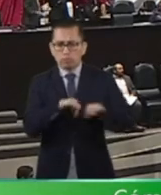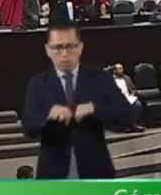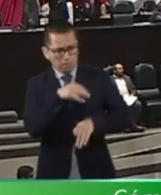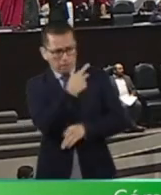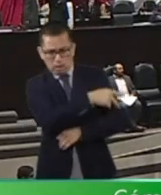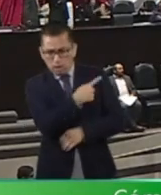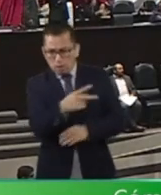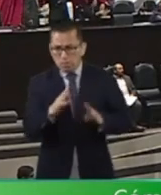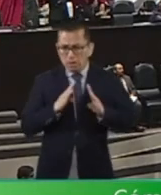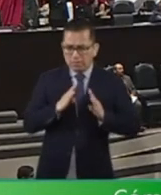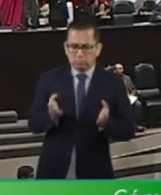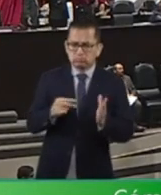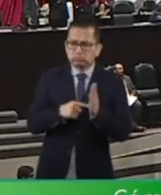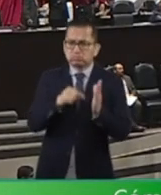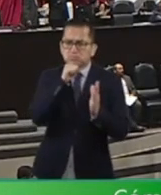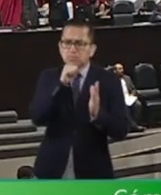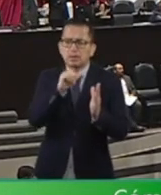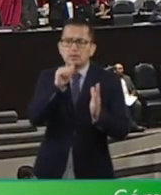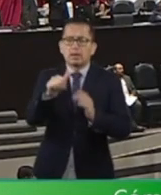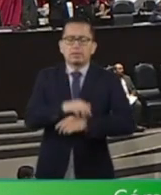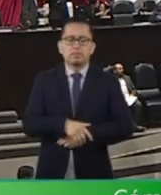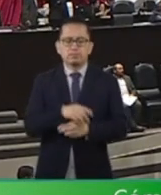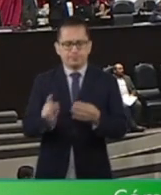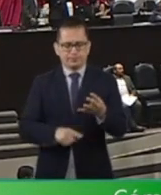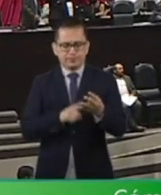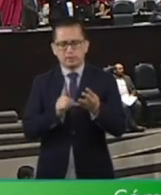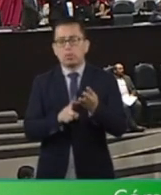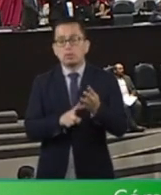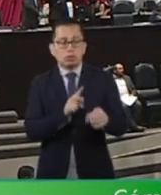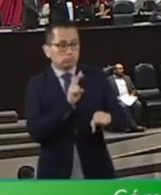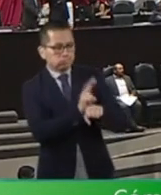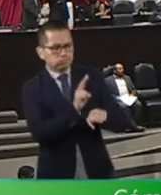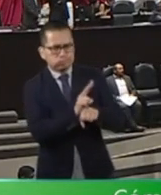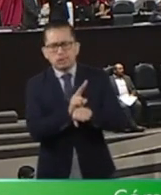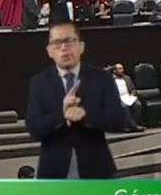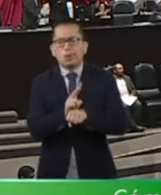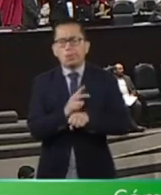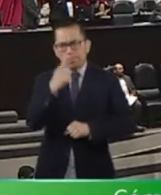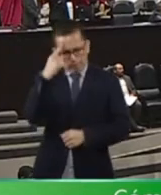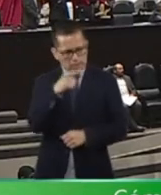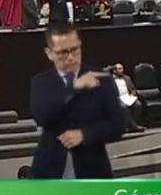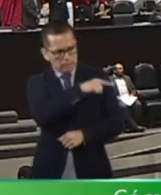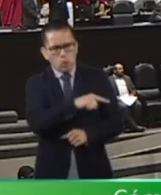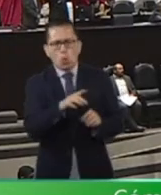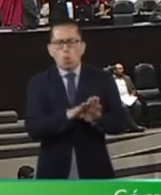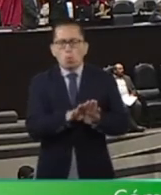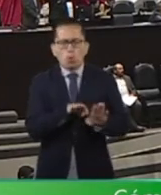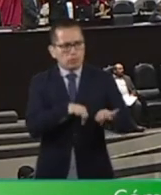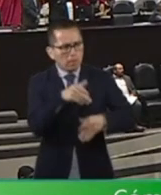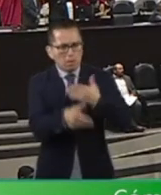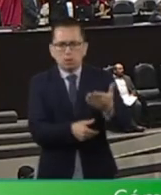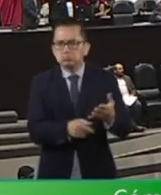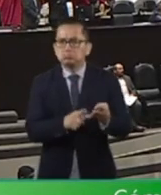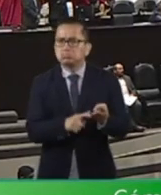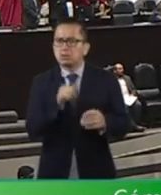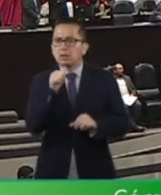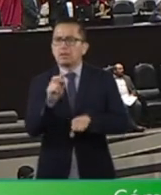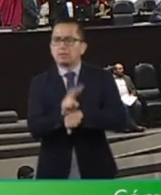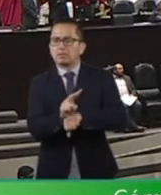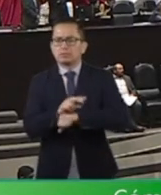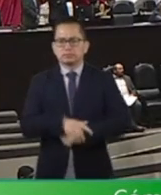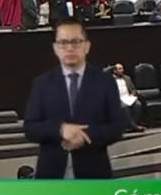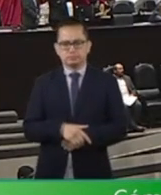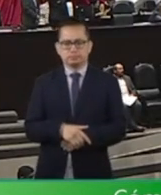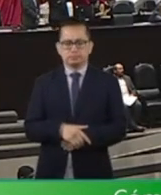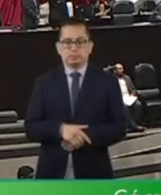Y cuarto, no existe fiscalización sobre los mecanismos para el uso de dicha fuerza. Tercero, las Fuerzas